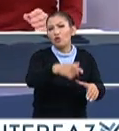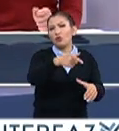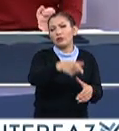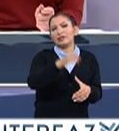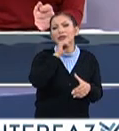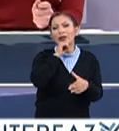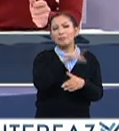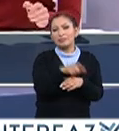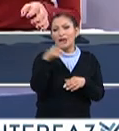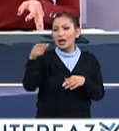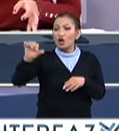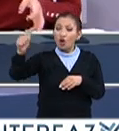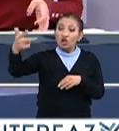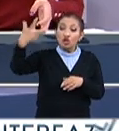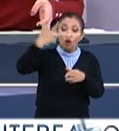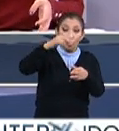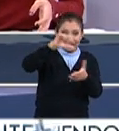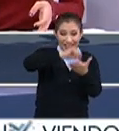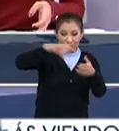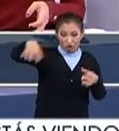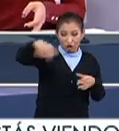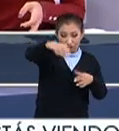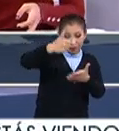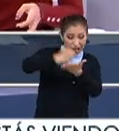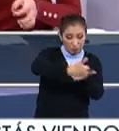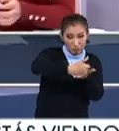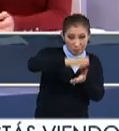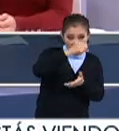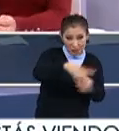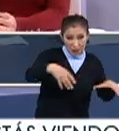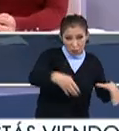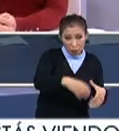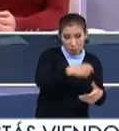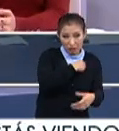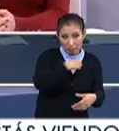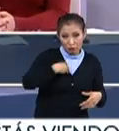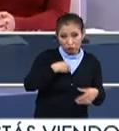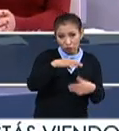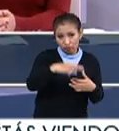por parte de los 8 centros de investigación que lo integran?